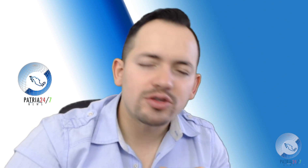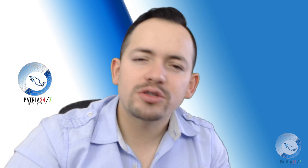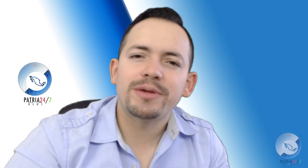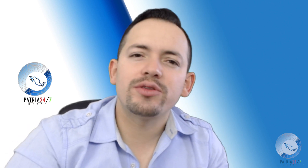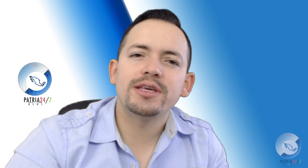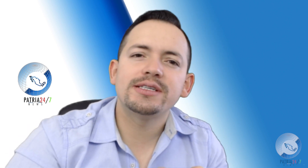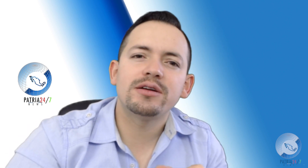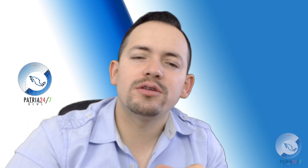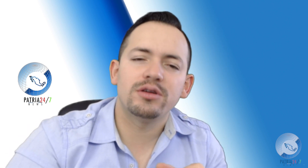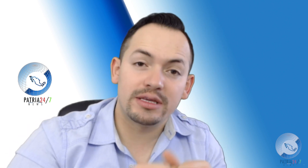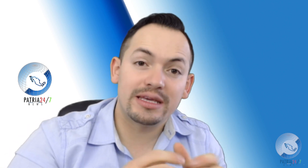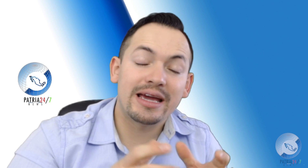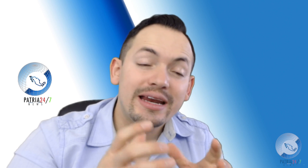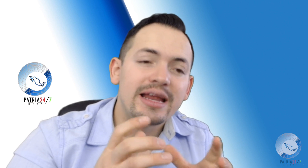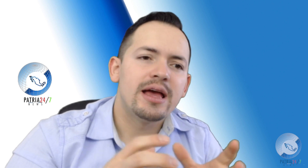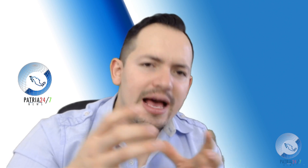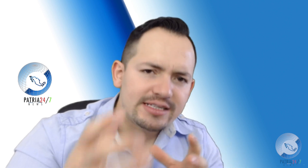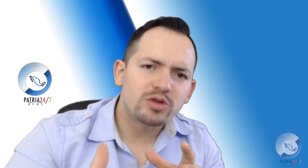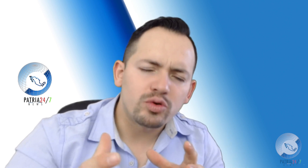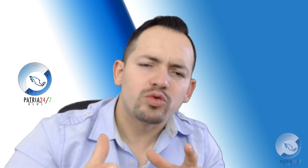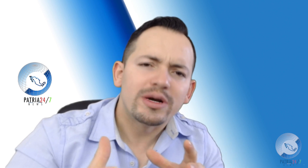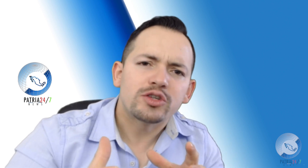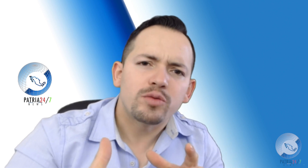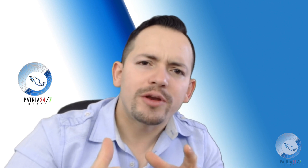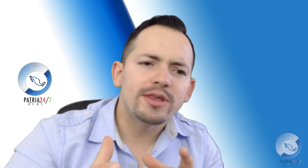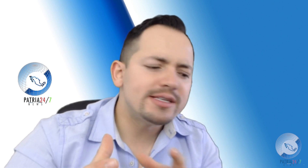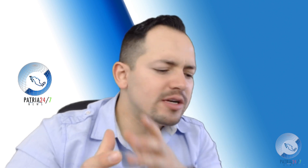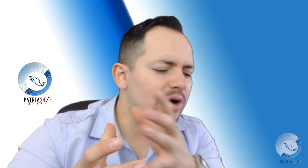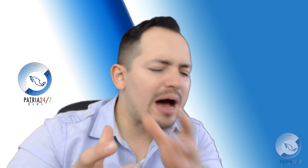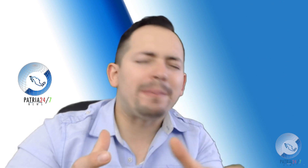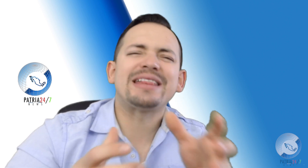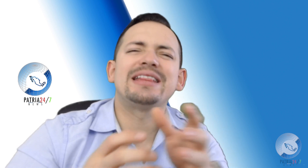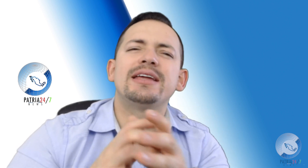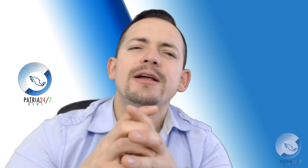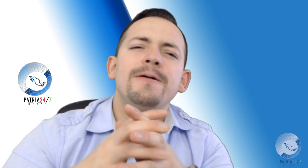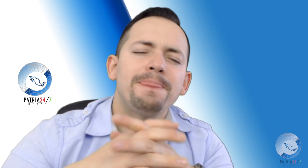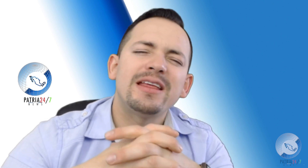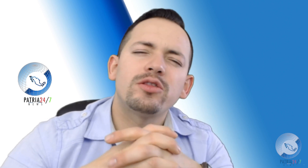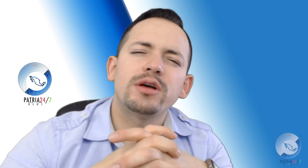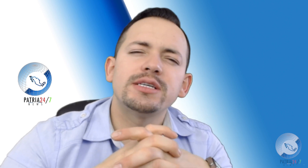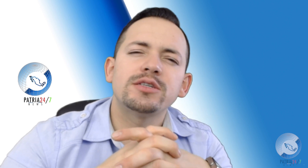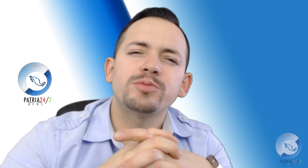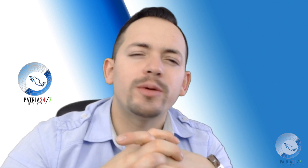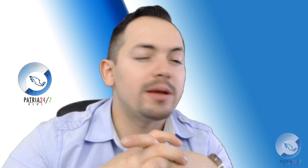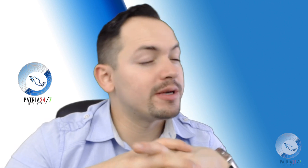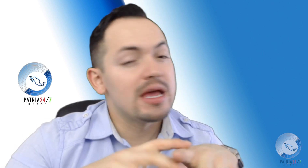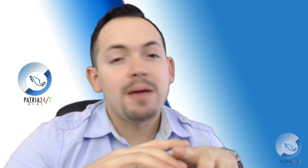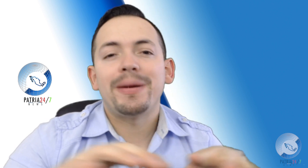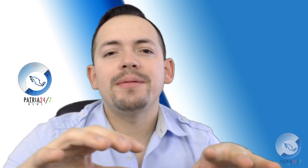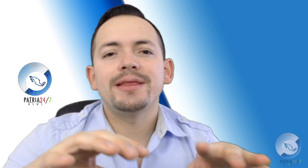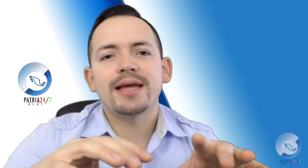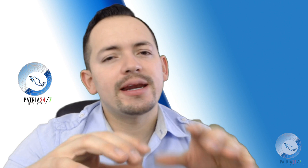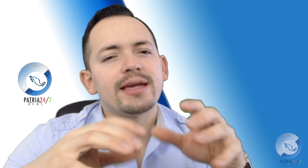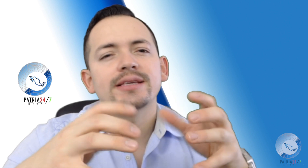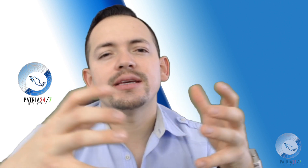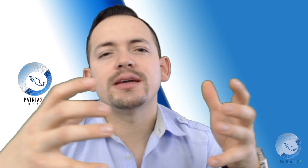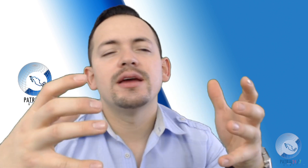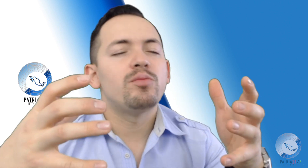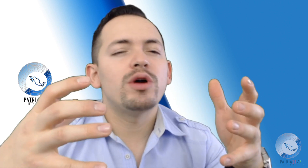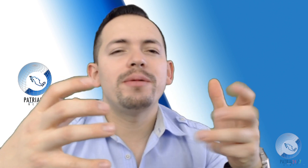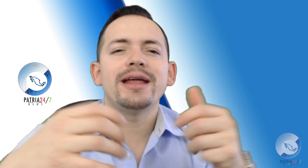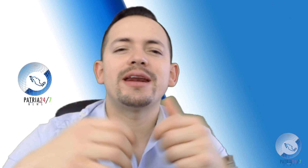estos casos periodísticos, hacen un caso periodístico a partir de todos estos problemas, para evitar que